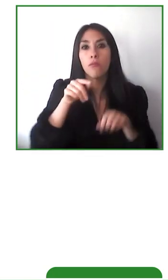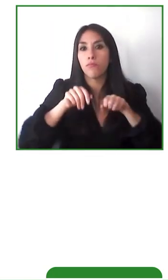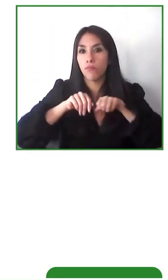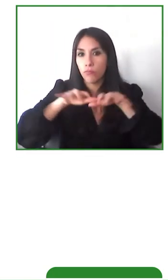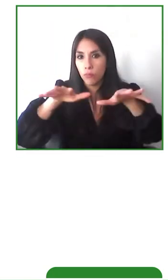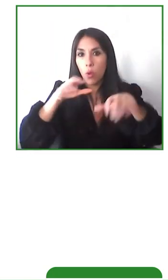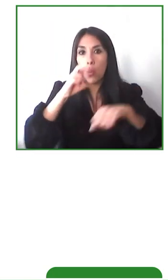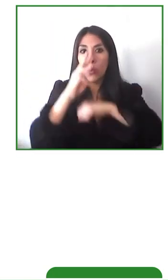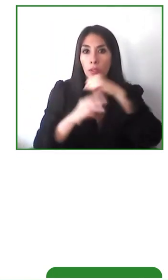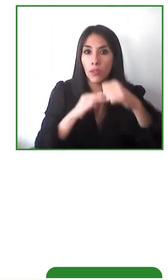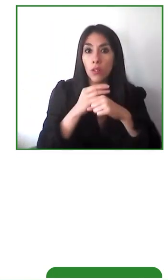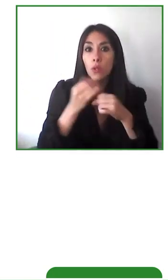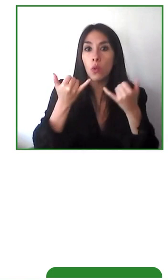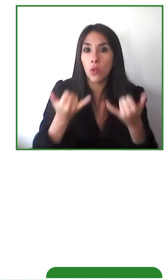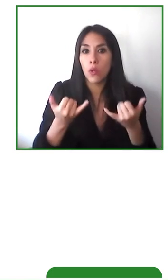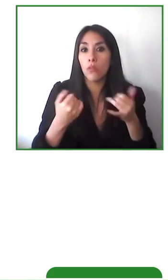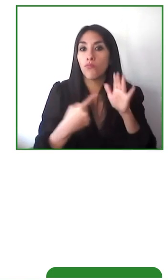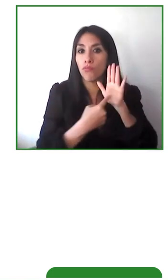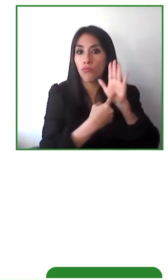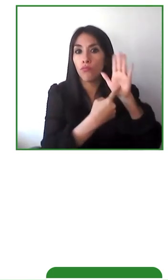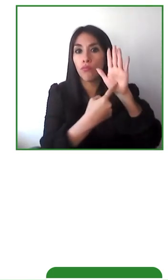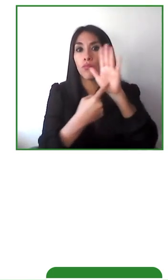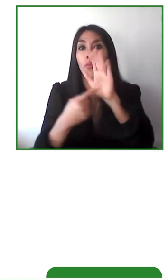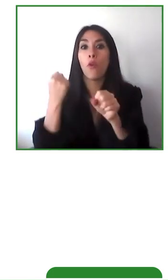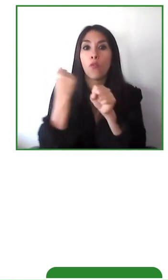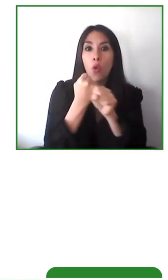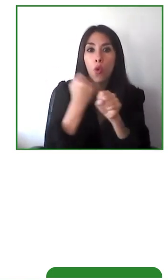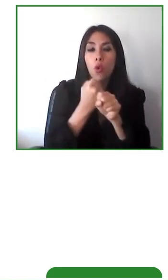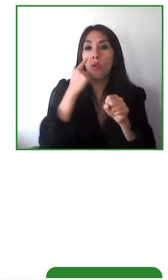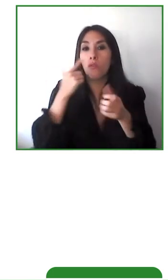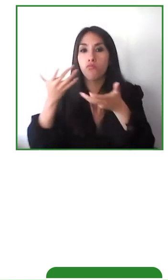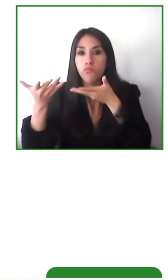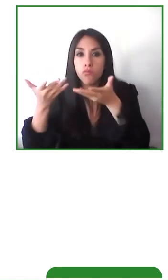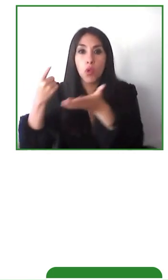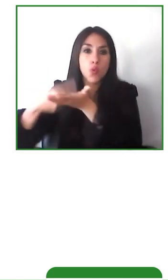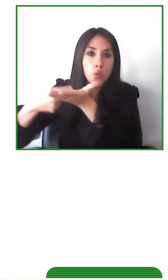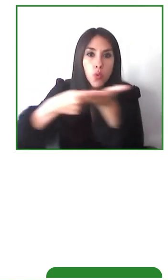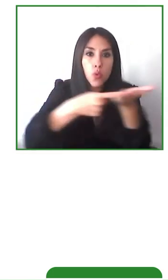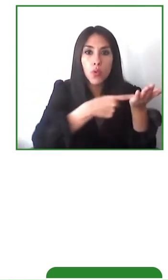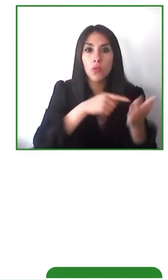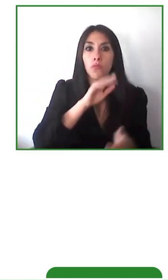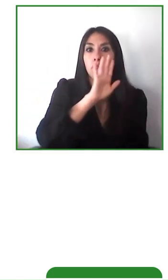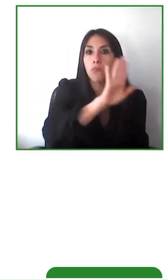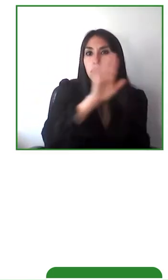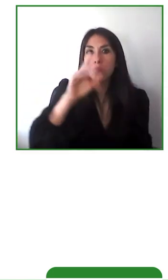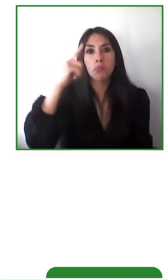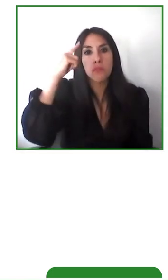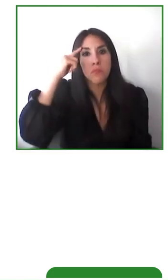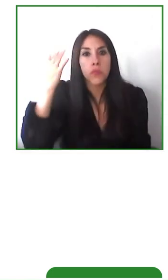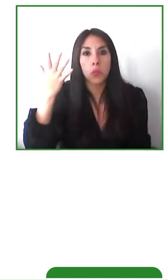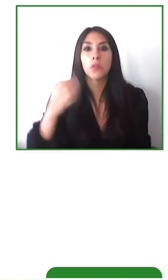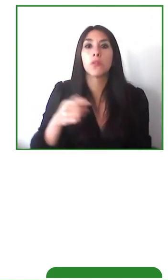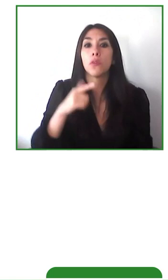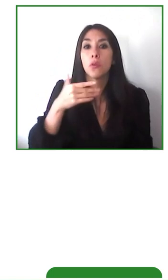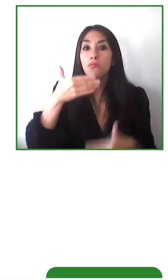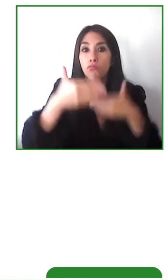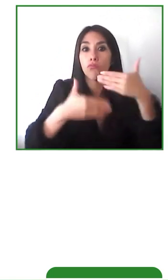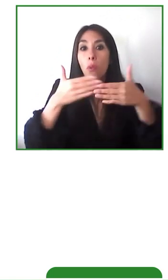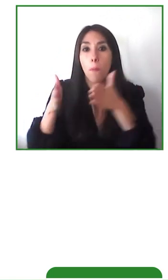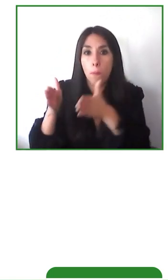también van a compartir sus aprendizajes dentro del proceso de replicación, que no es para nada